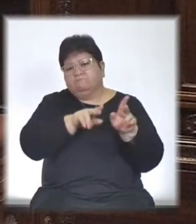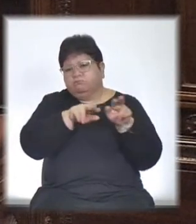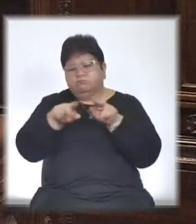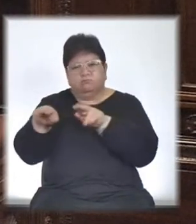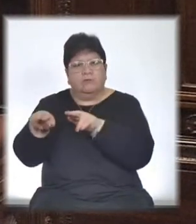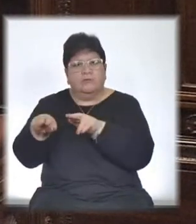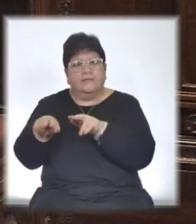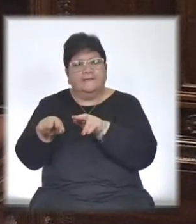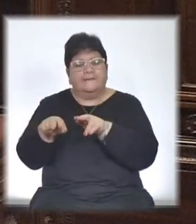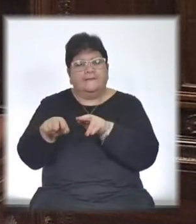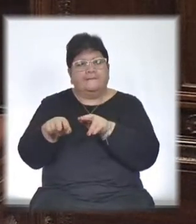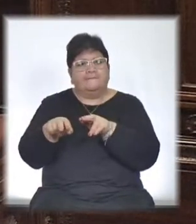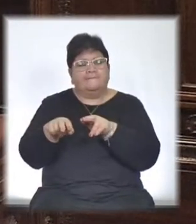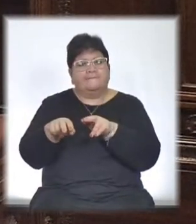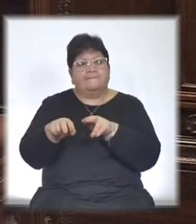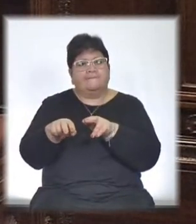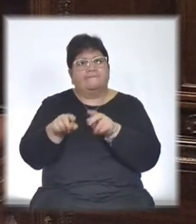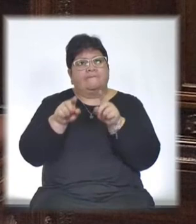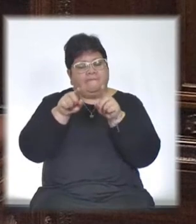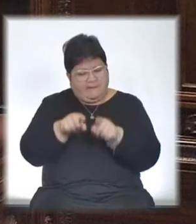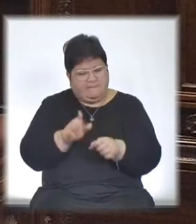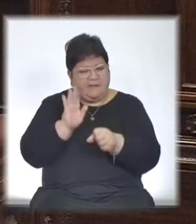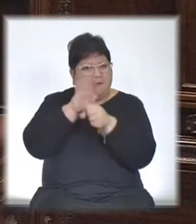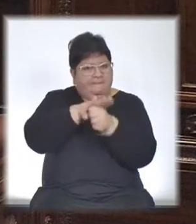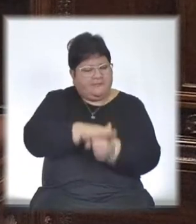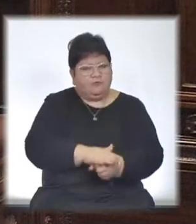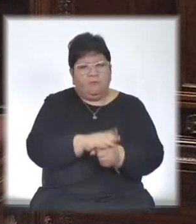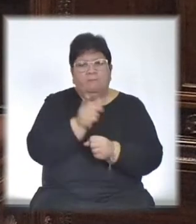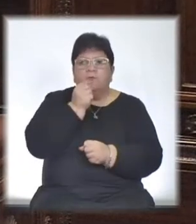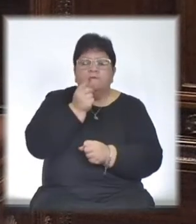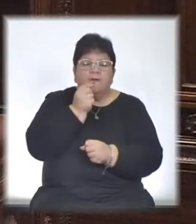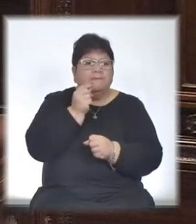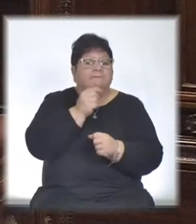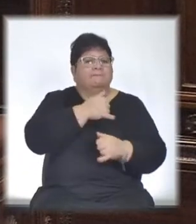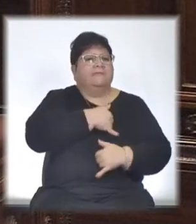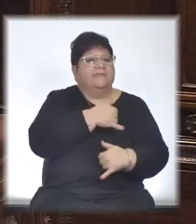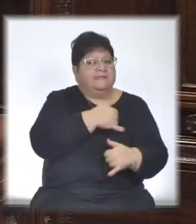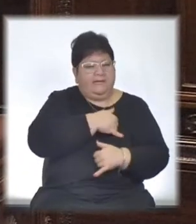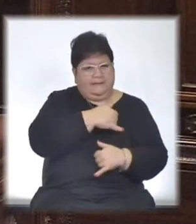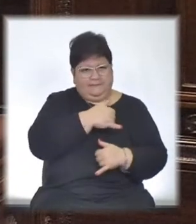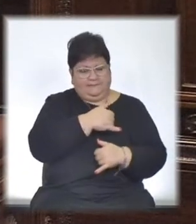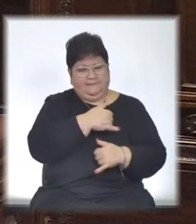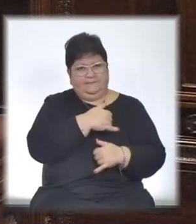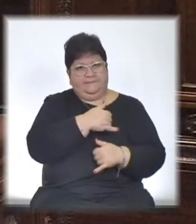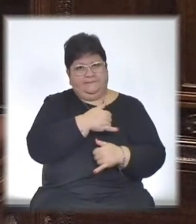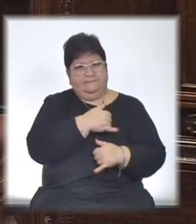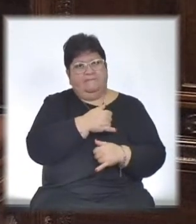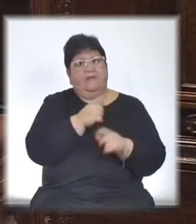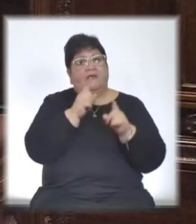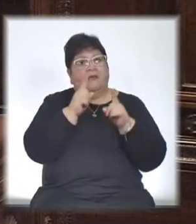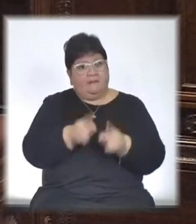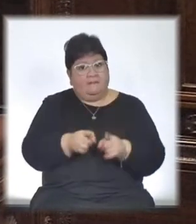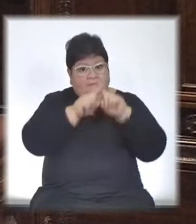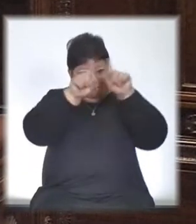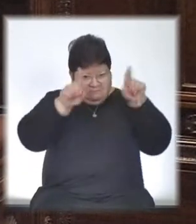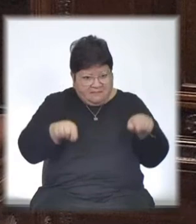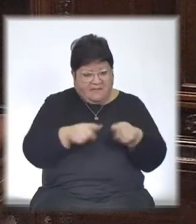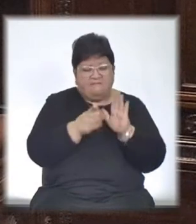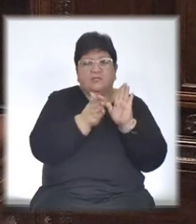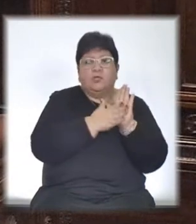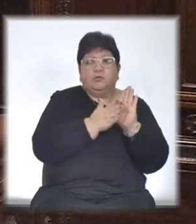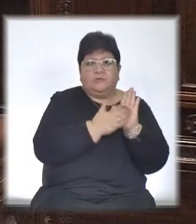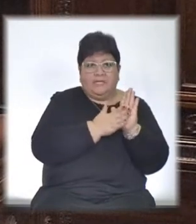inteligencia policial, en conjunto con la justicia penal militar, se encargó de controlar la constancia de habilitación para la función